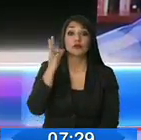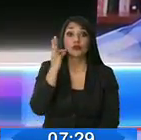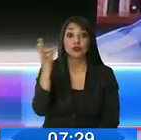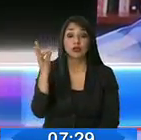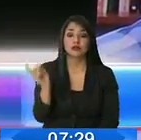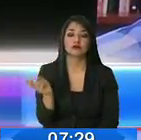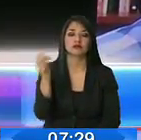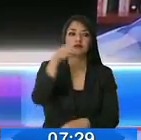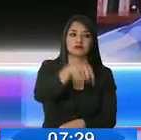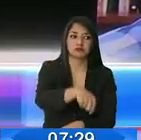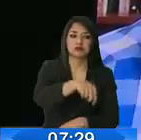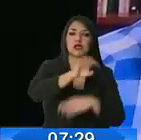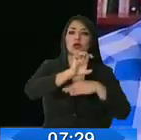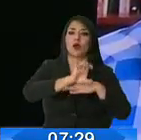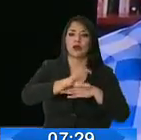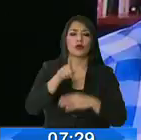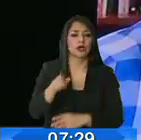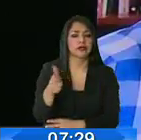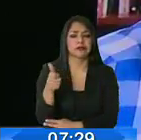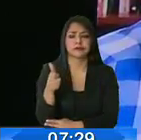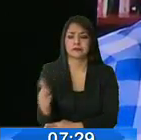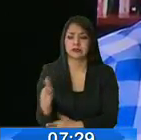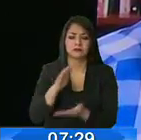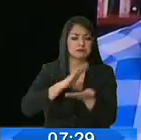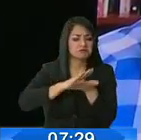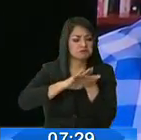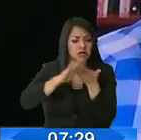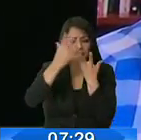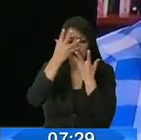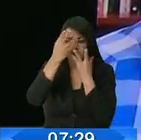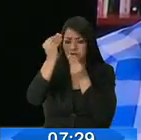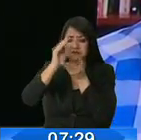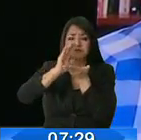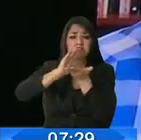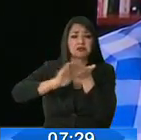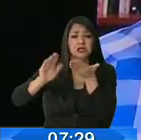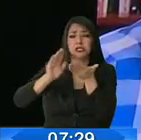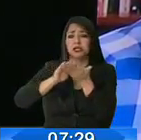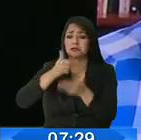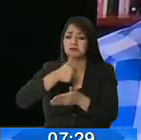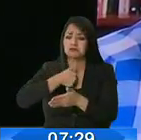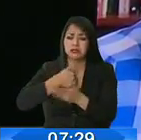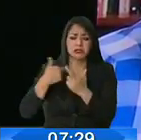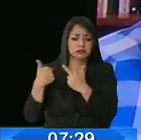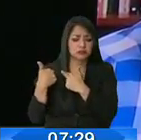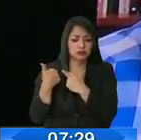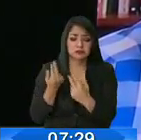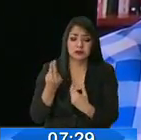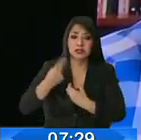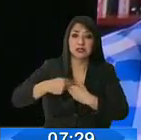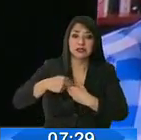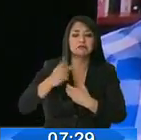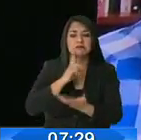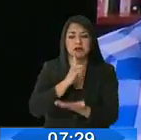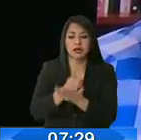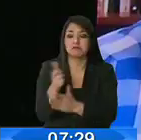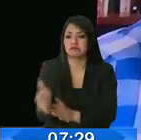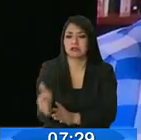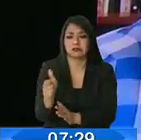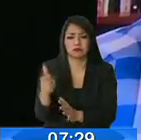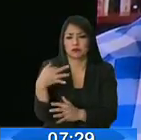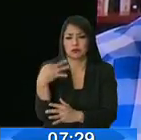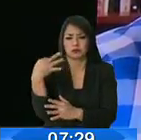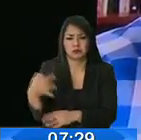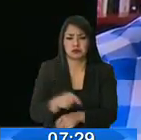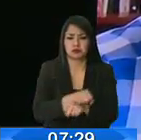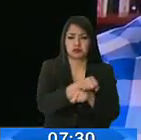en el Ecuador, ella está supremamente arrepentida de lo que hizo, de haber participado en esto. Es simplemente parte del